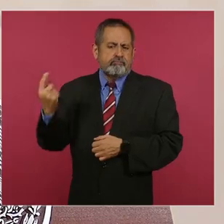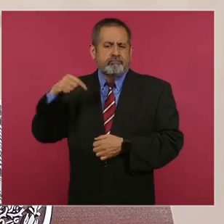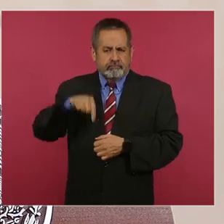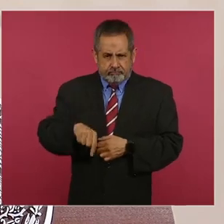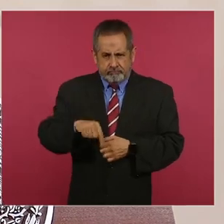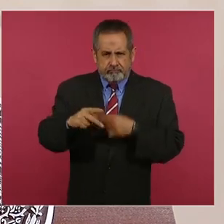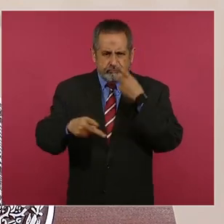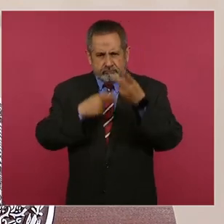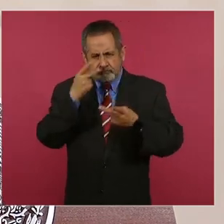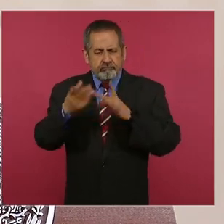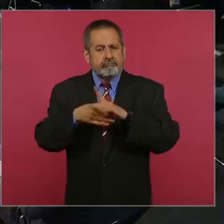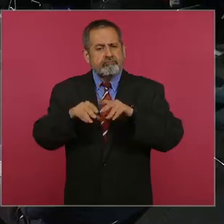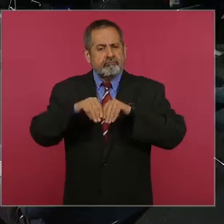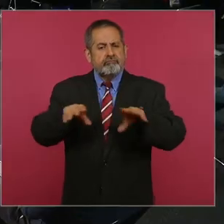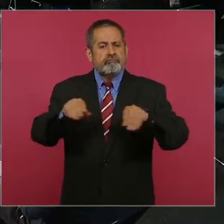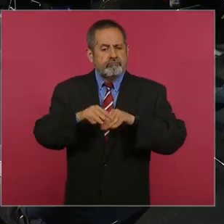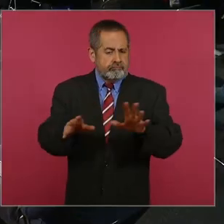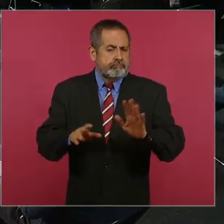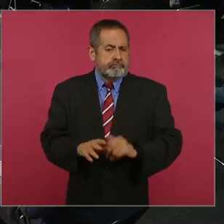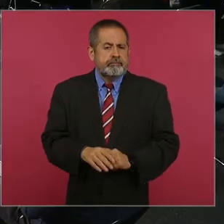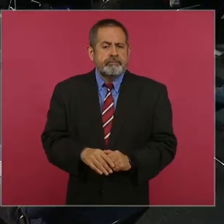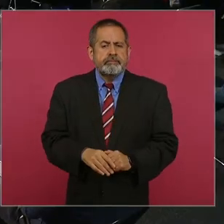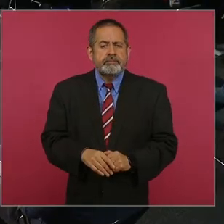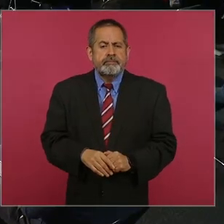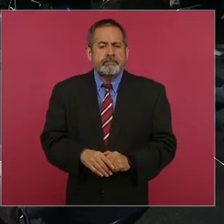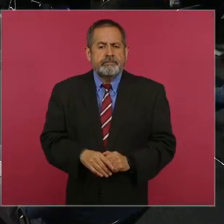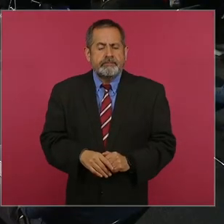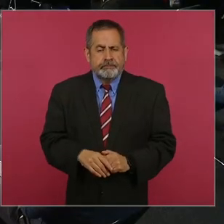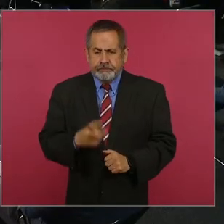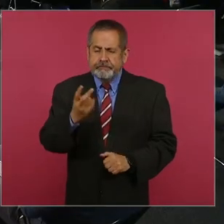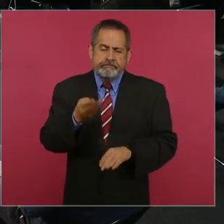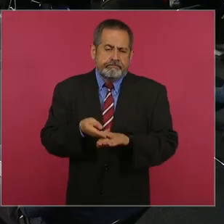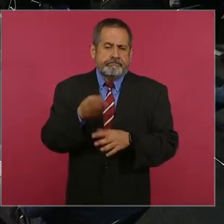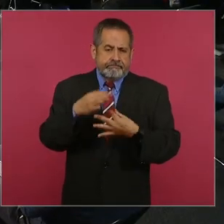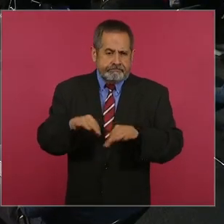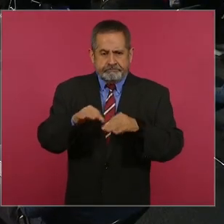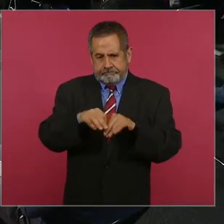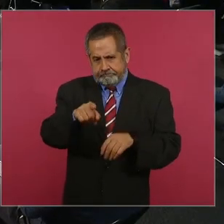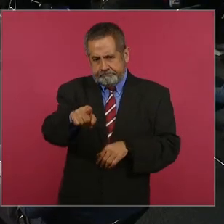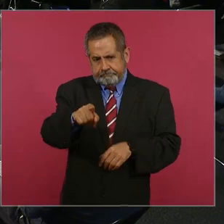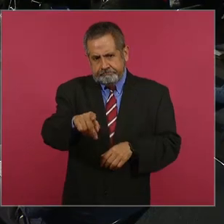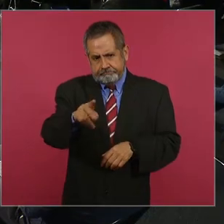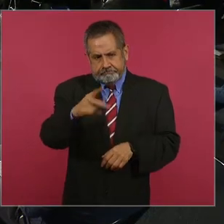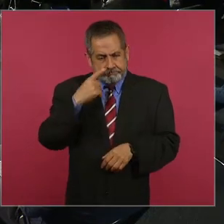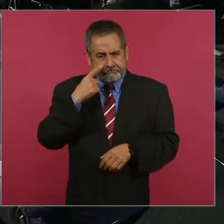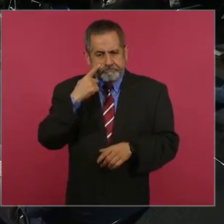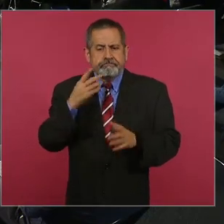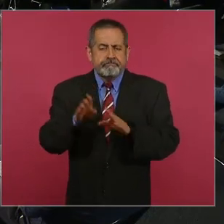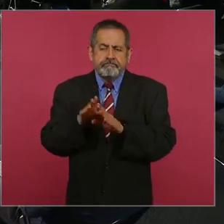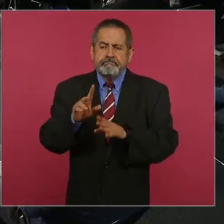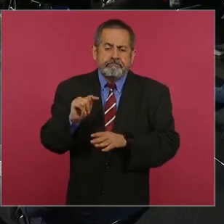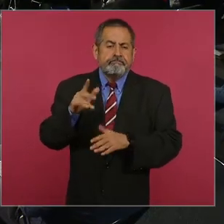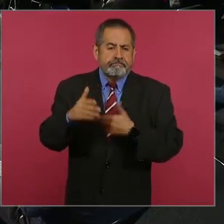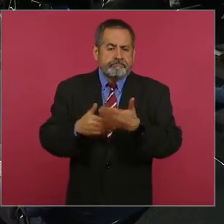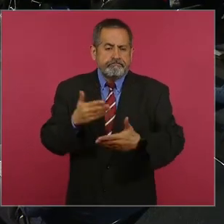informe porque es importante ver cómo vamos